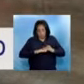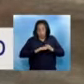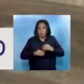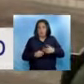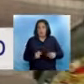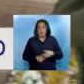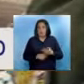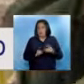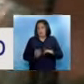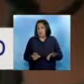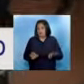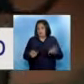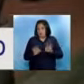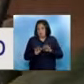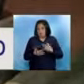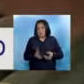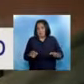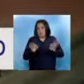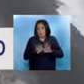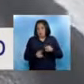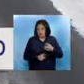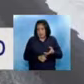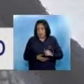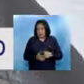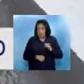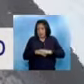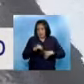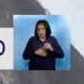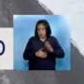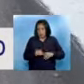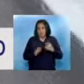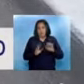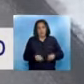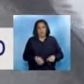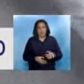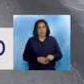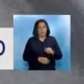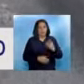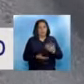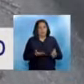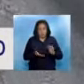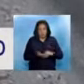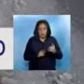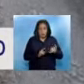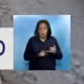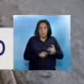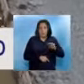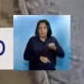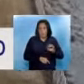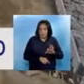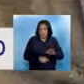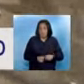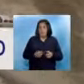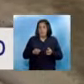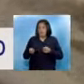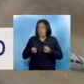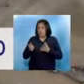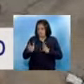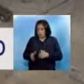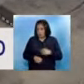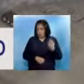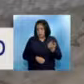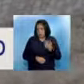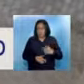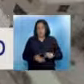la parte neurálgica de la obra, la más importante. Y esto ha hecho, pues, que pasemos por un par de filtros, uno que es el MEFI, la Contraloría General de la República.